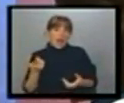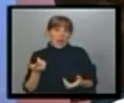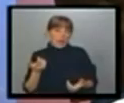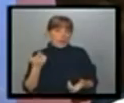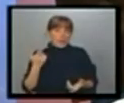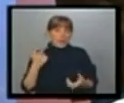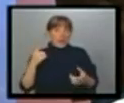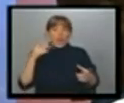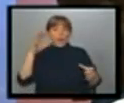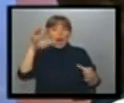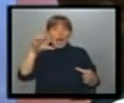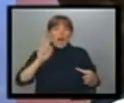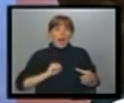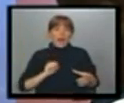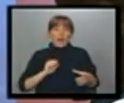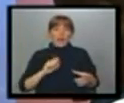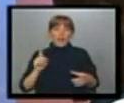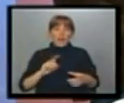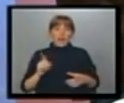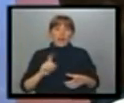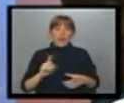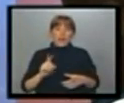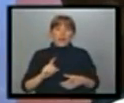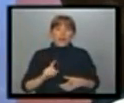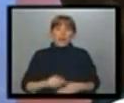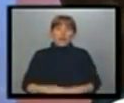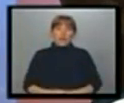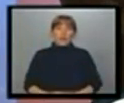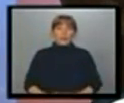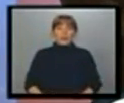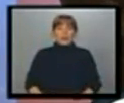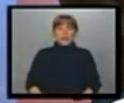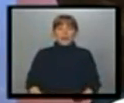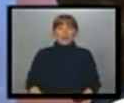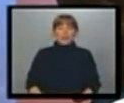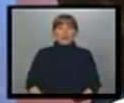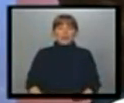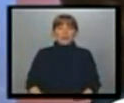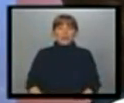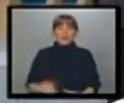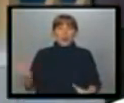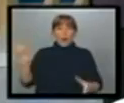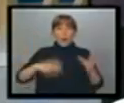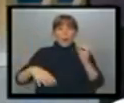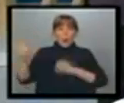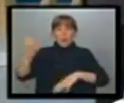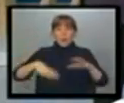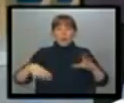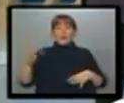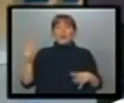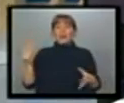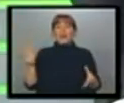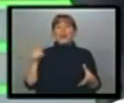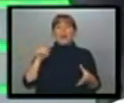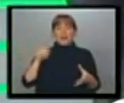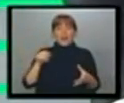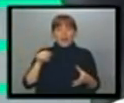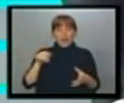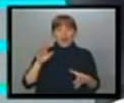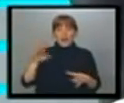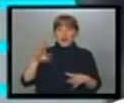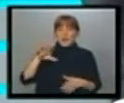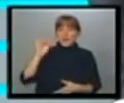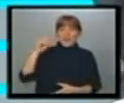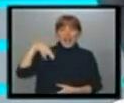¿entendés? Tenés que ponerte vos en lo más caro. ¿En la comida por peso claro, cobran el pan aparte? Todo lo que vos pongas no, te lo cobran. Okay. Sí. Daniel, ahora, Daniel, la